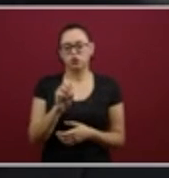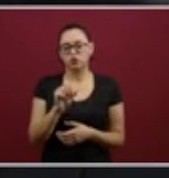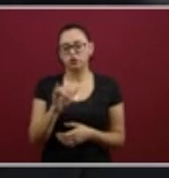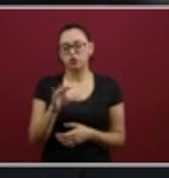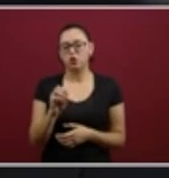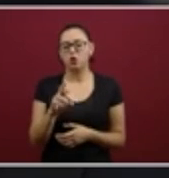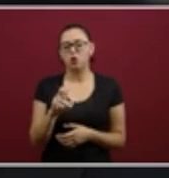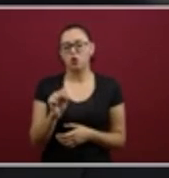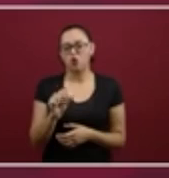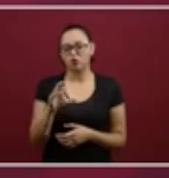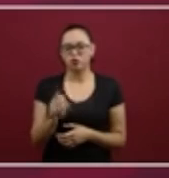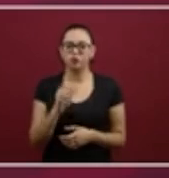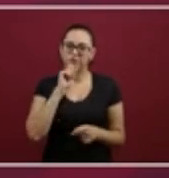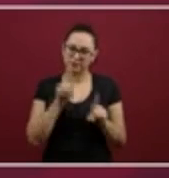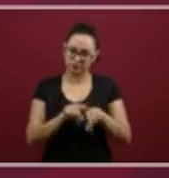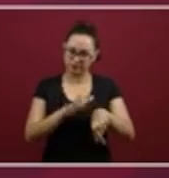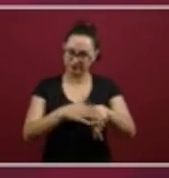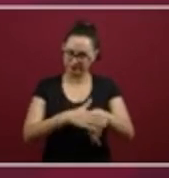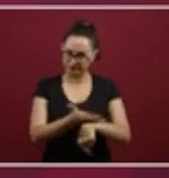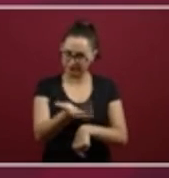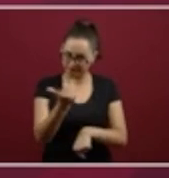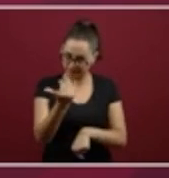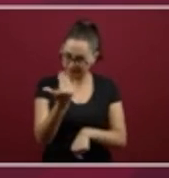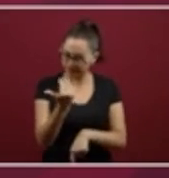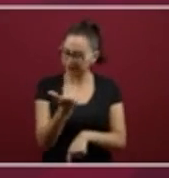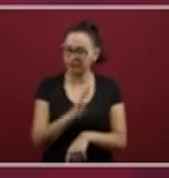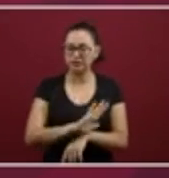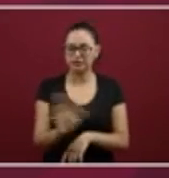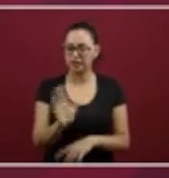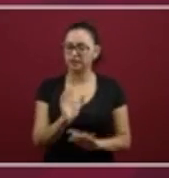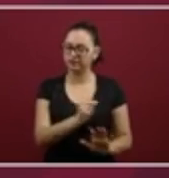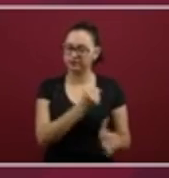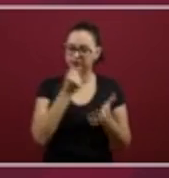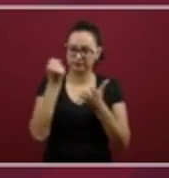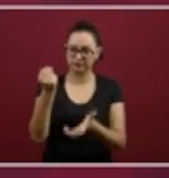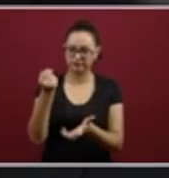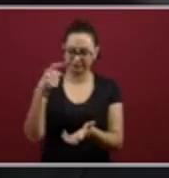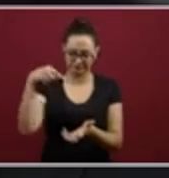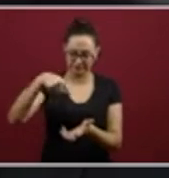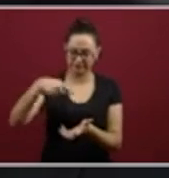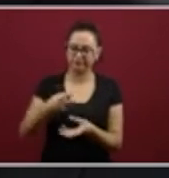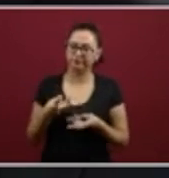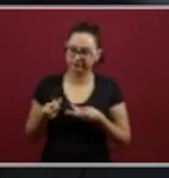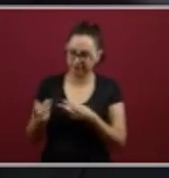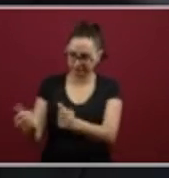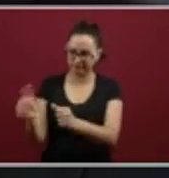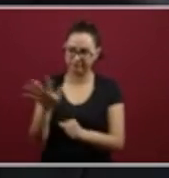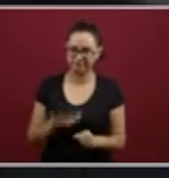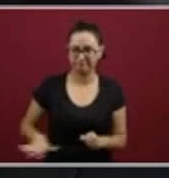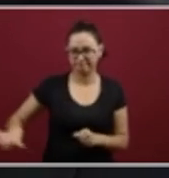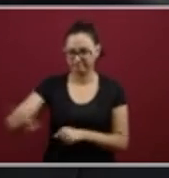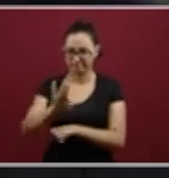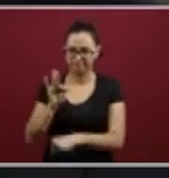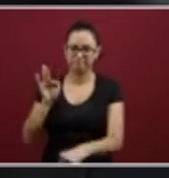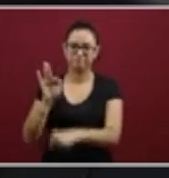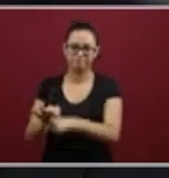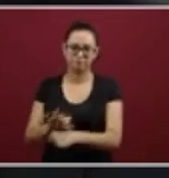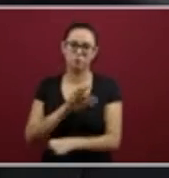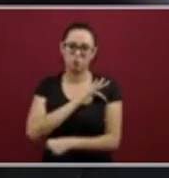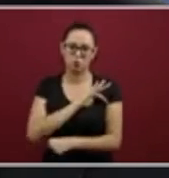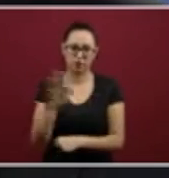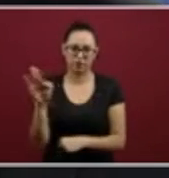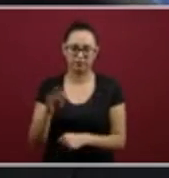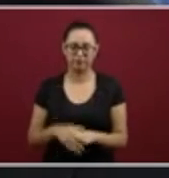la solicitamos para que, insisto, esto ya tenga un destino y puedan ser ya enajenadas.